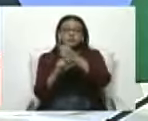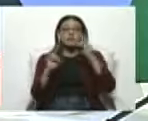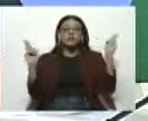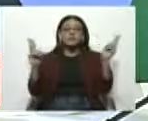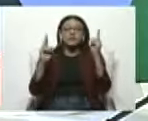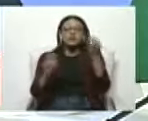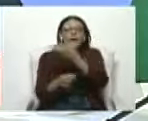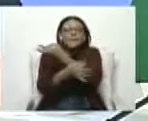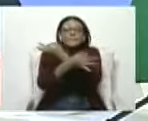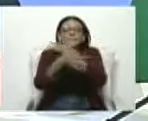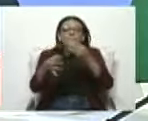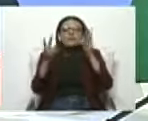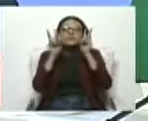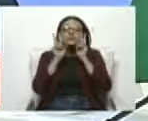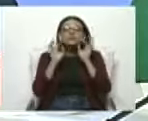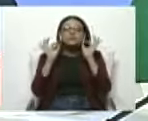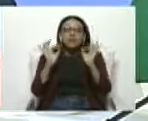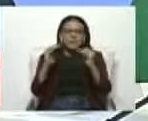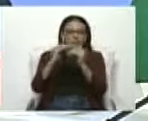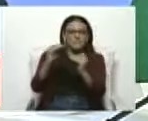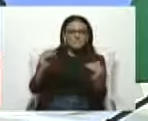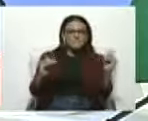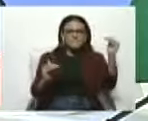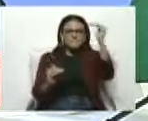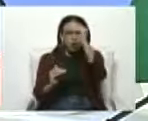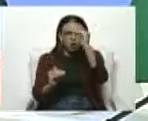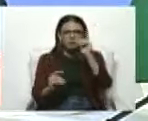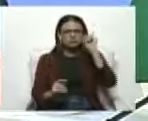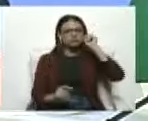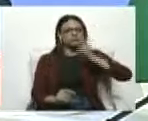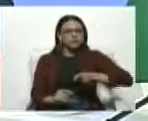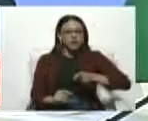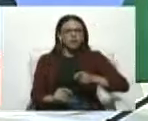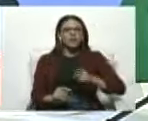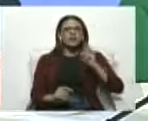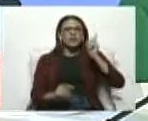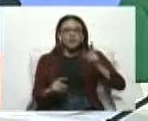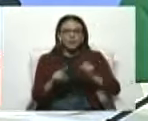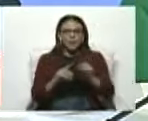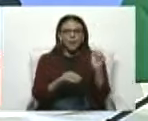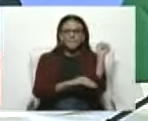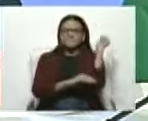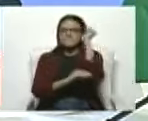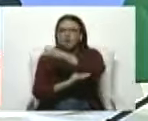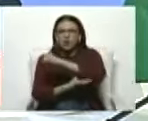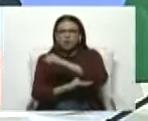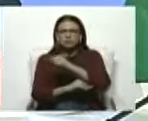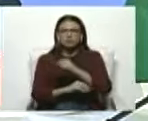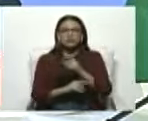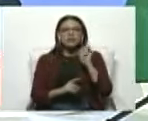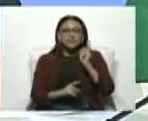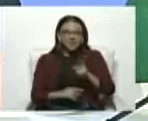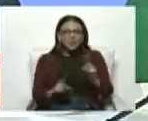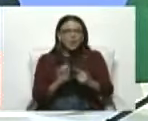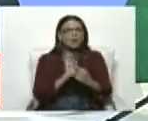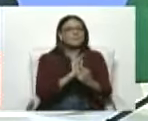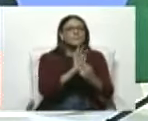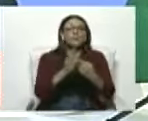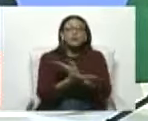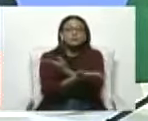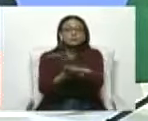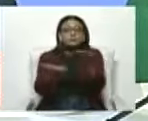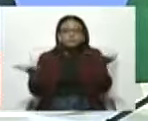construimos, debe ser avasallante, debe ser esplendorosa, debe ser extraordinaria y que